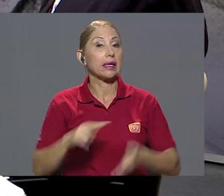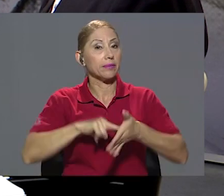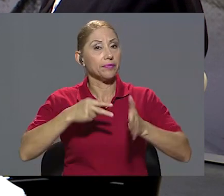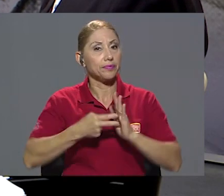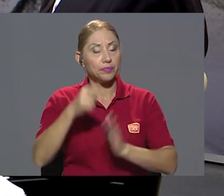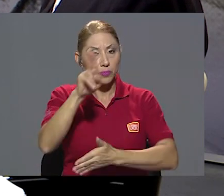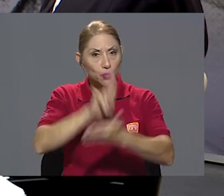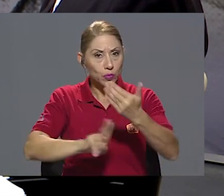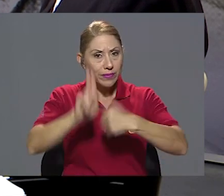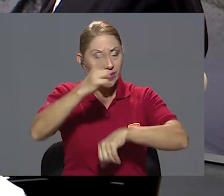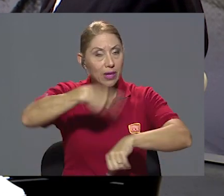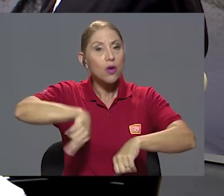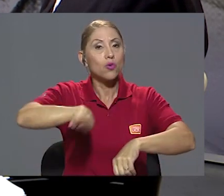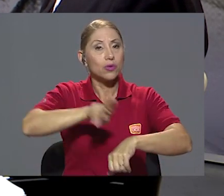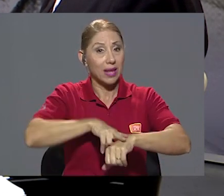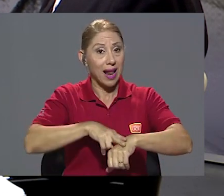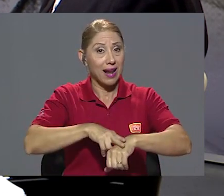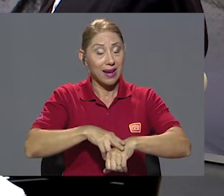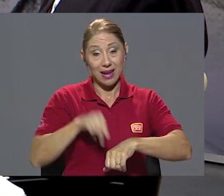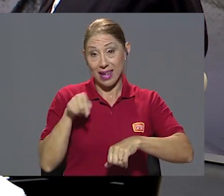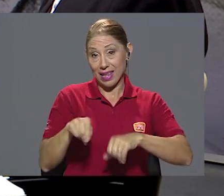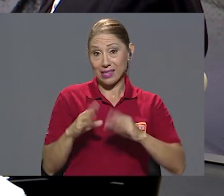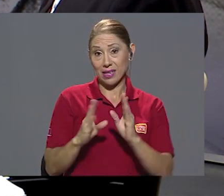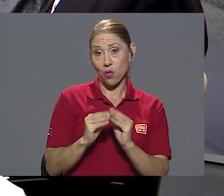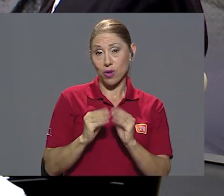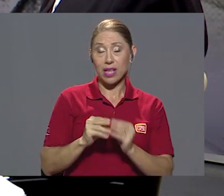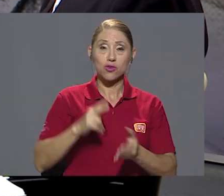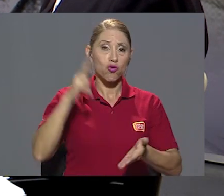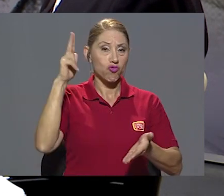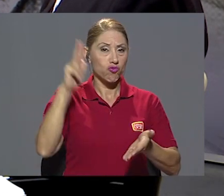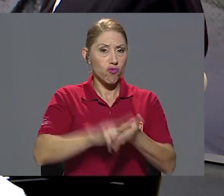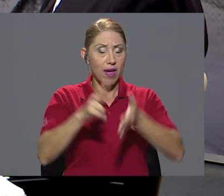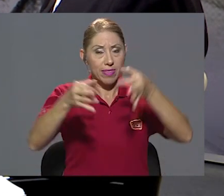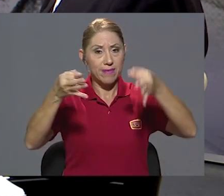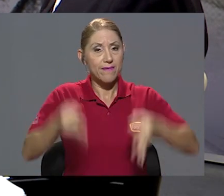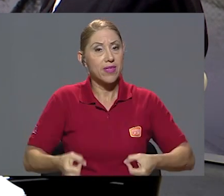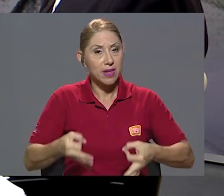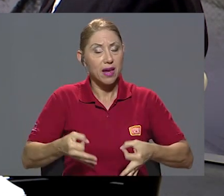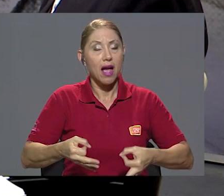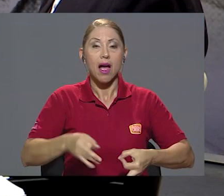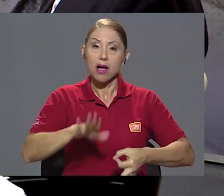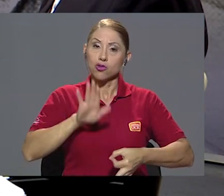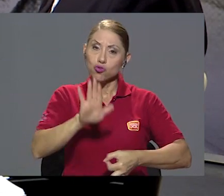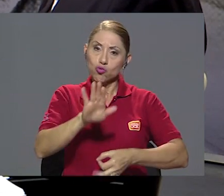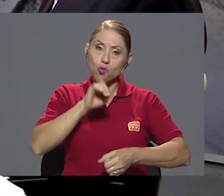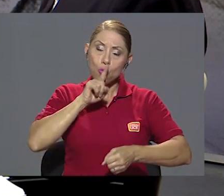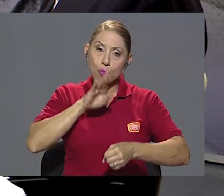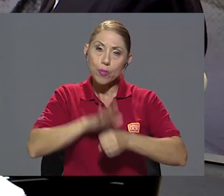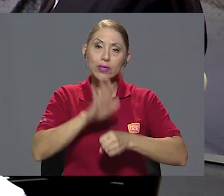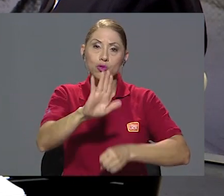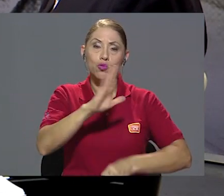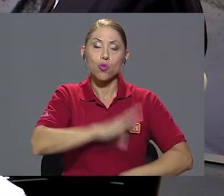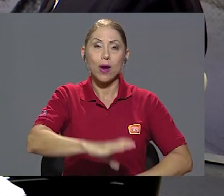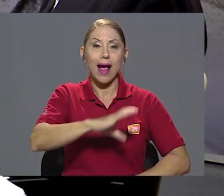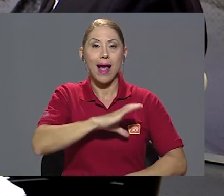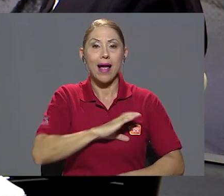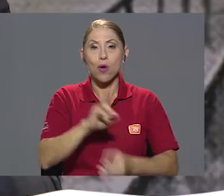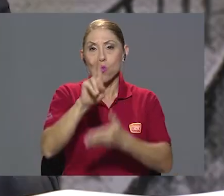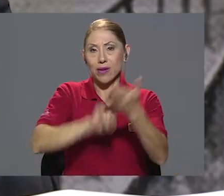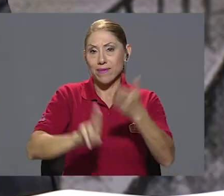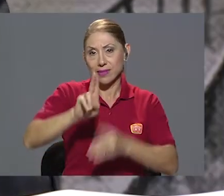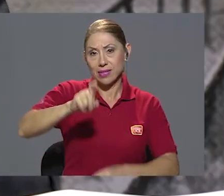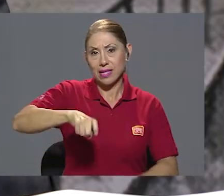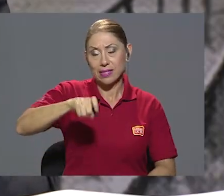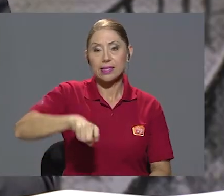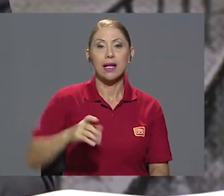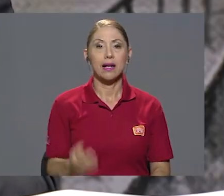Universidad Nacional ratifica en este Congreso ese compromiso y esa característica de universidad